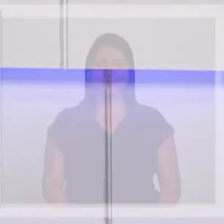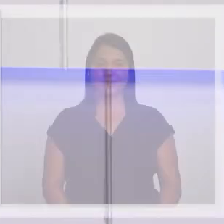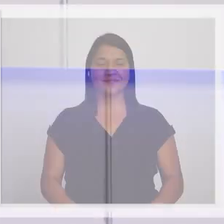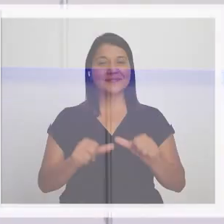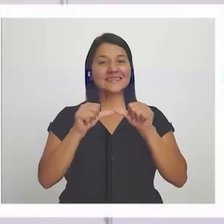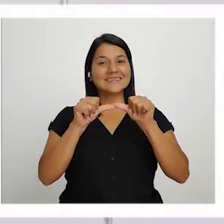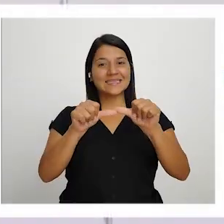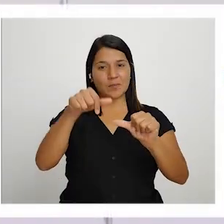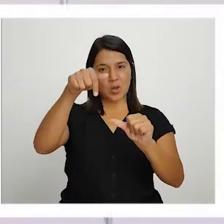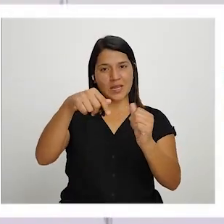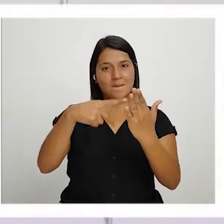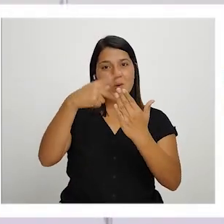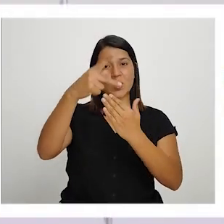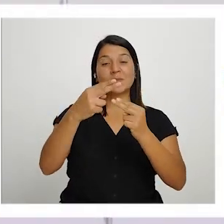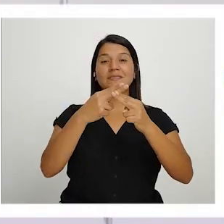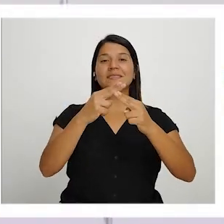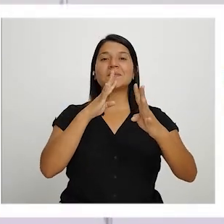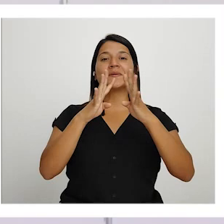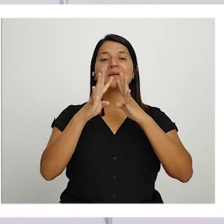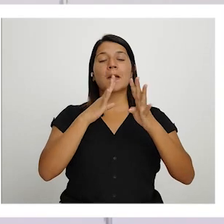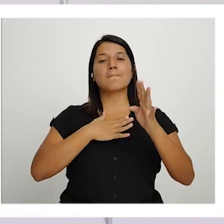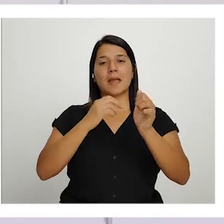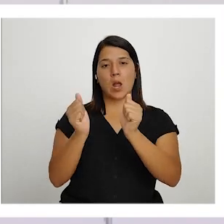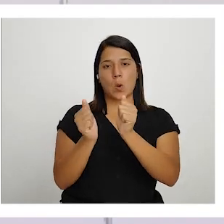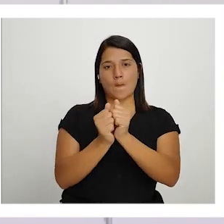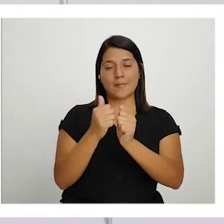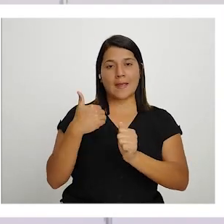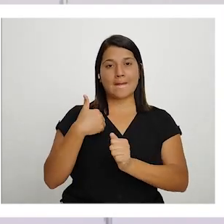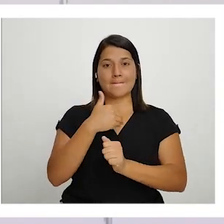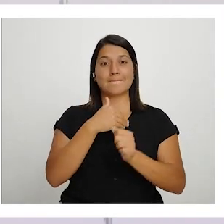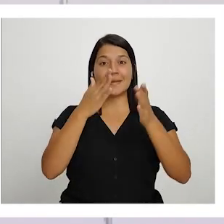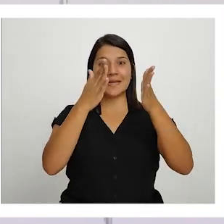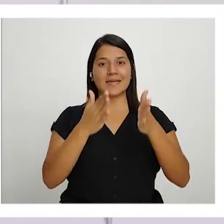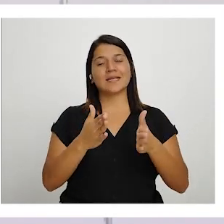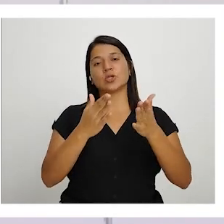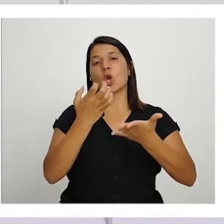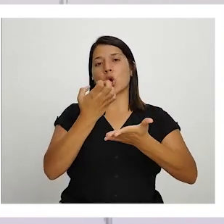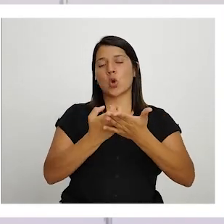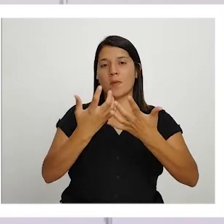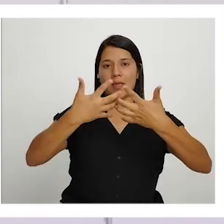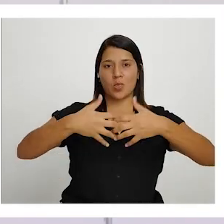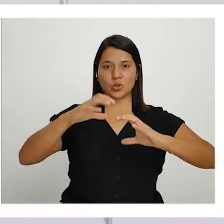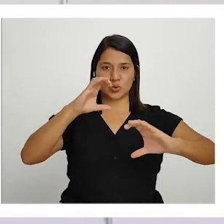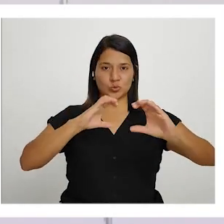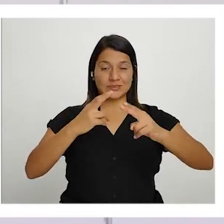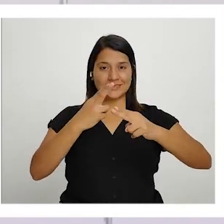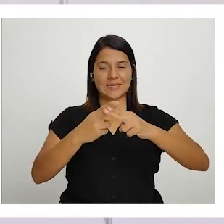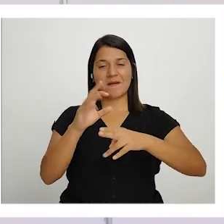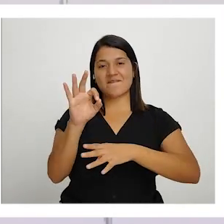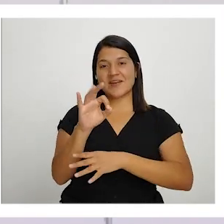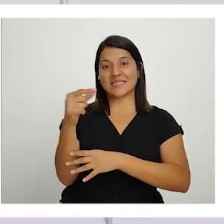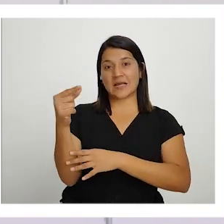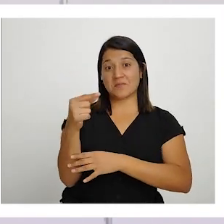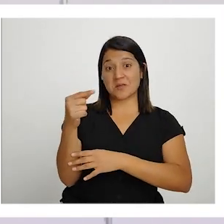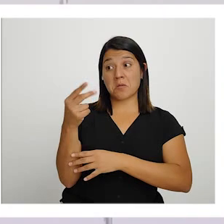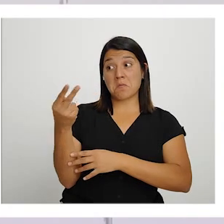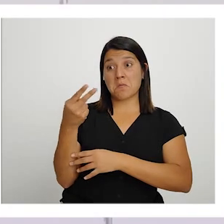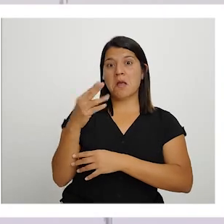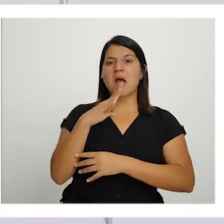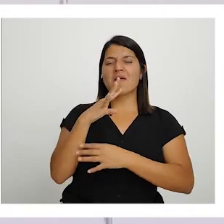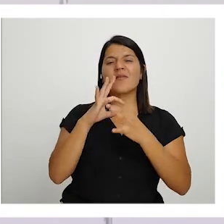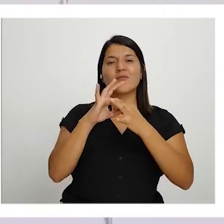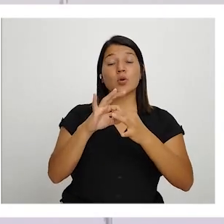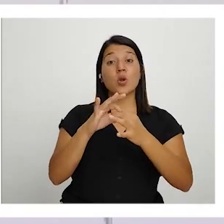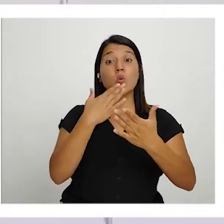Continuamos acá en el programa Conversamos. Me acompaña el ministro de Economía, Industria y Comercio, don Francisco Gamboa, y hemos venido hablando de esas buenas noticias en materia